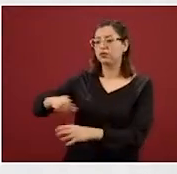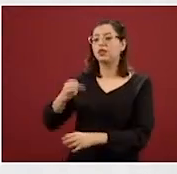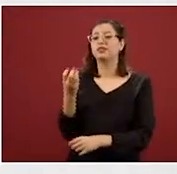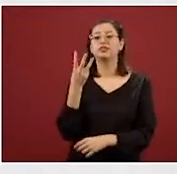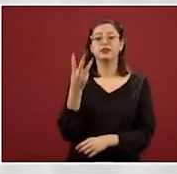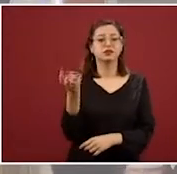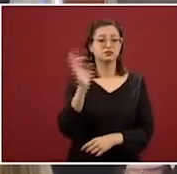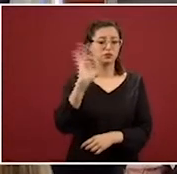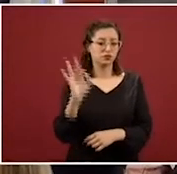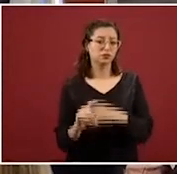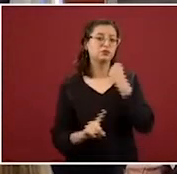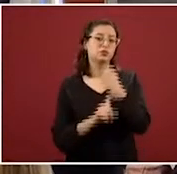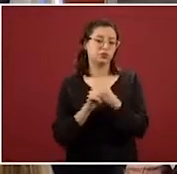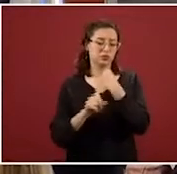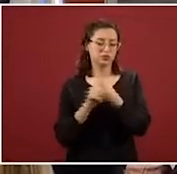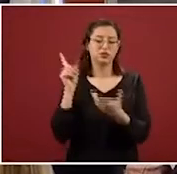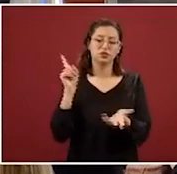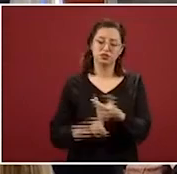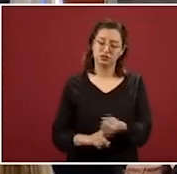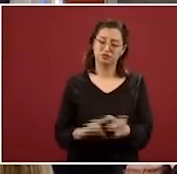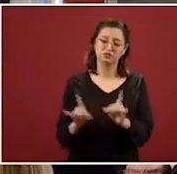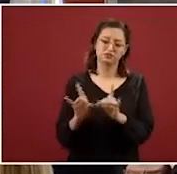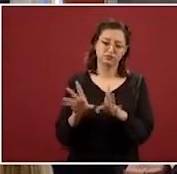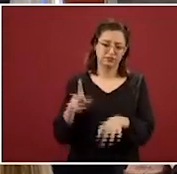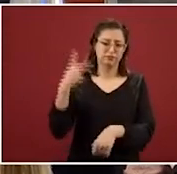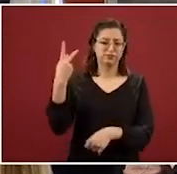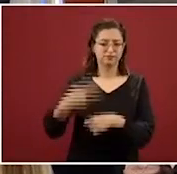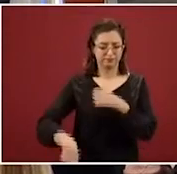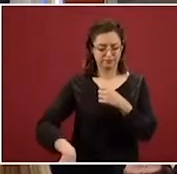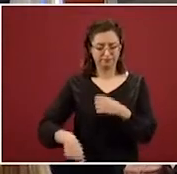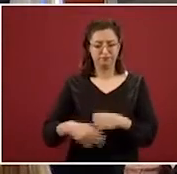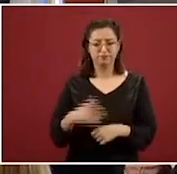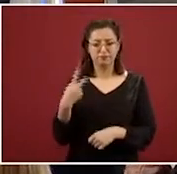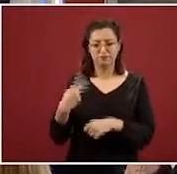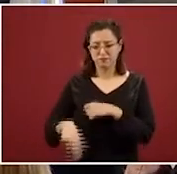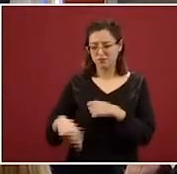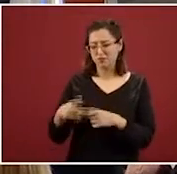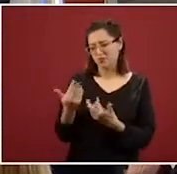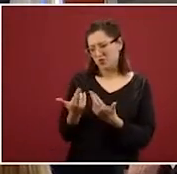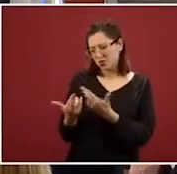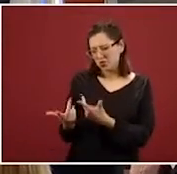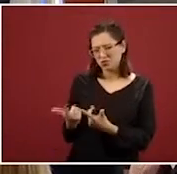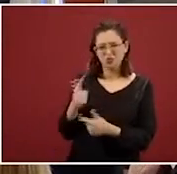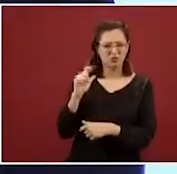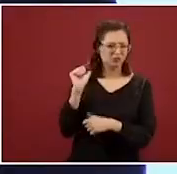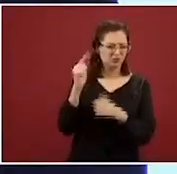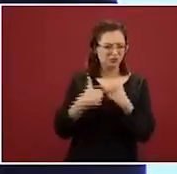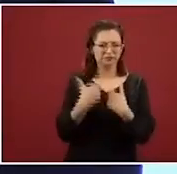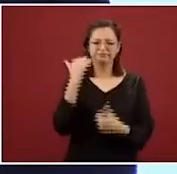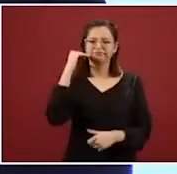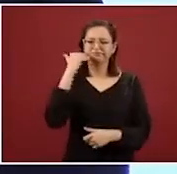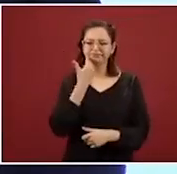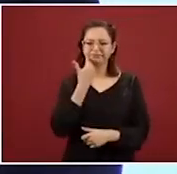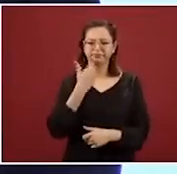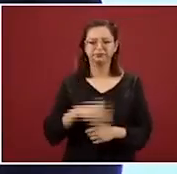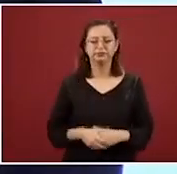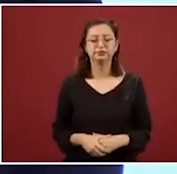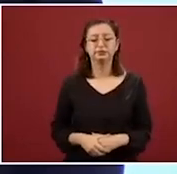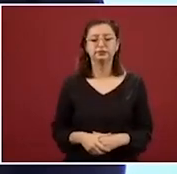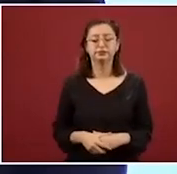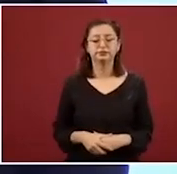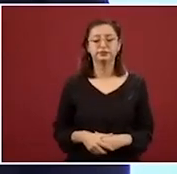3% con problemas que ponen en riesgo a los consumidores por las condiciones de los cilindros.